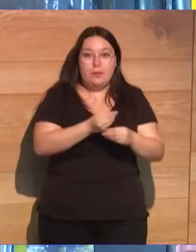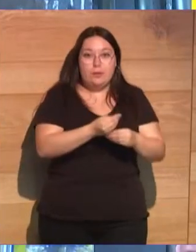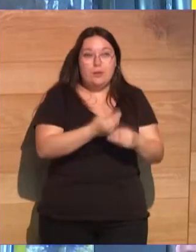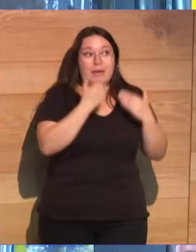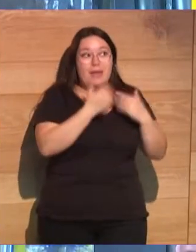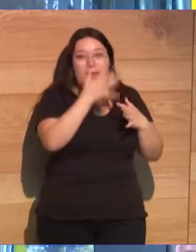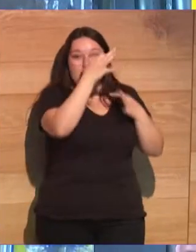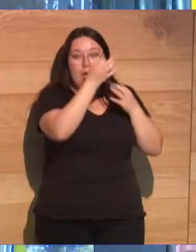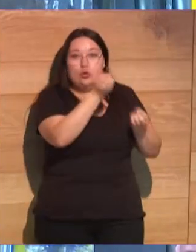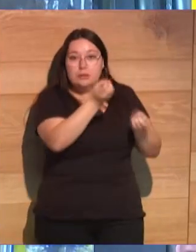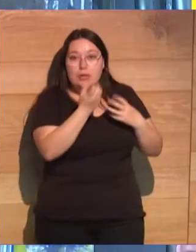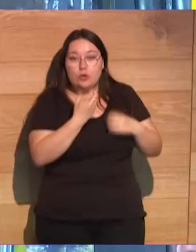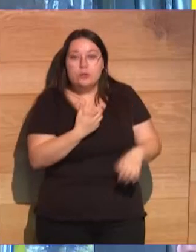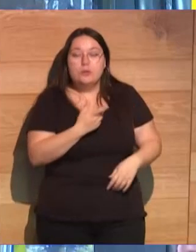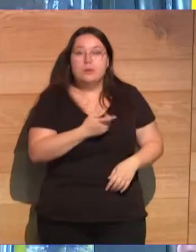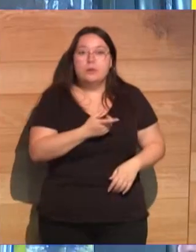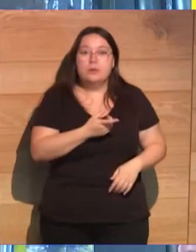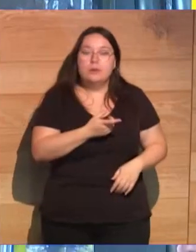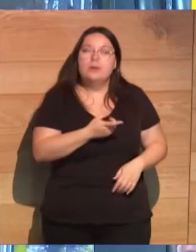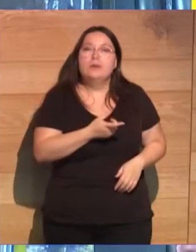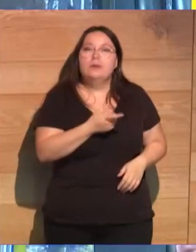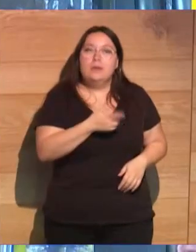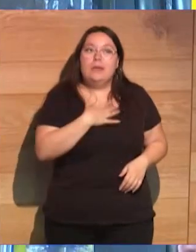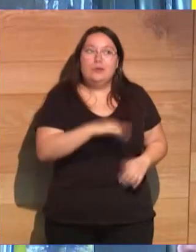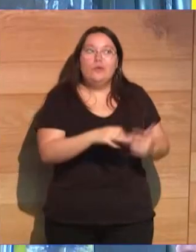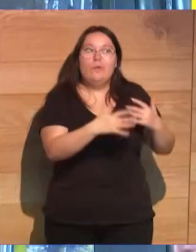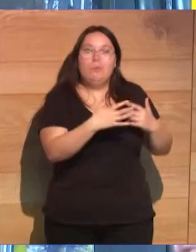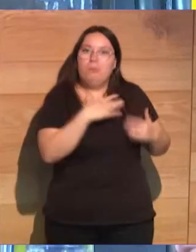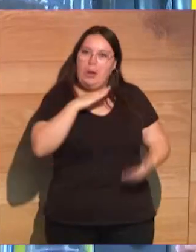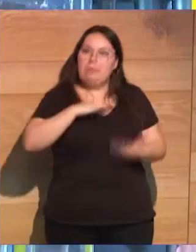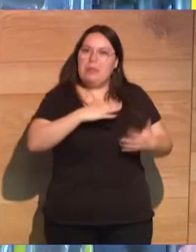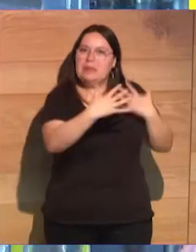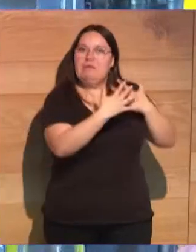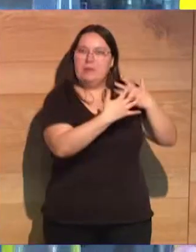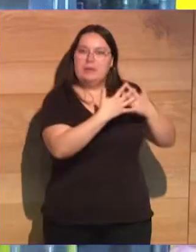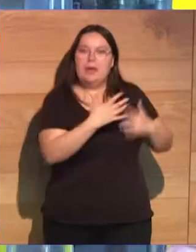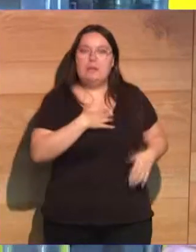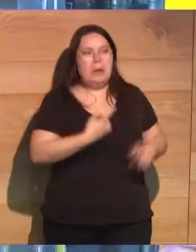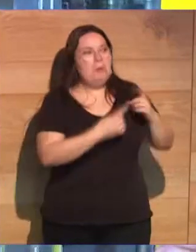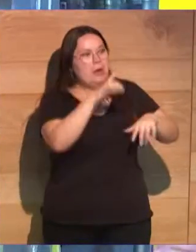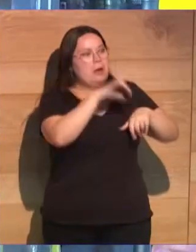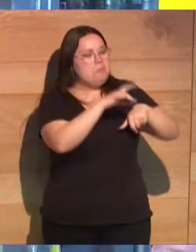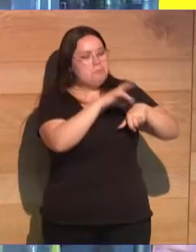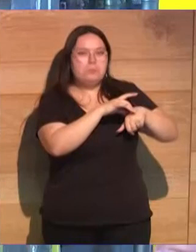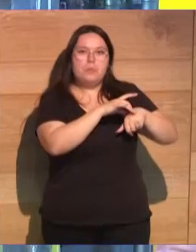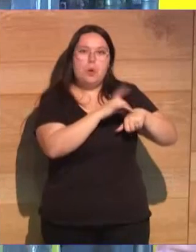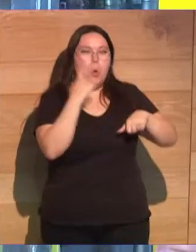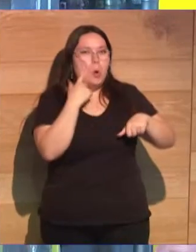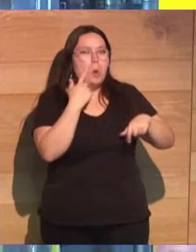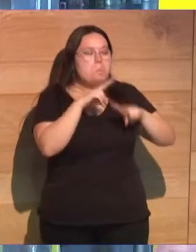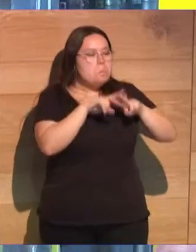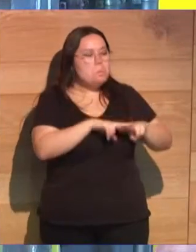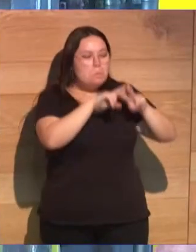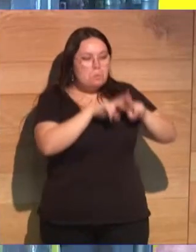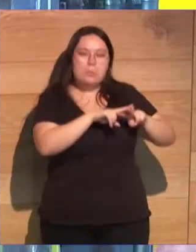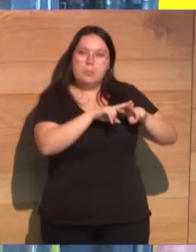llegan y que, bueno, pues que son capaces de filtrar pues una serie de enfermedades o de chequear ese